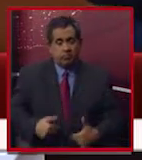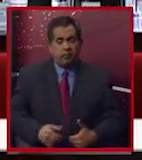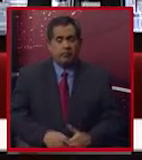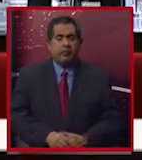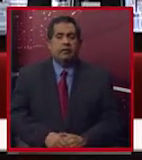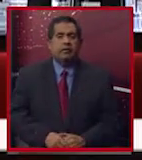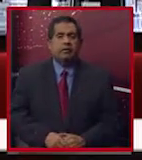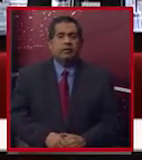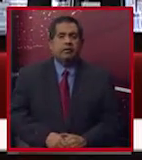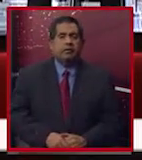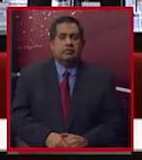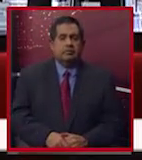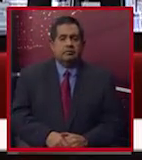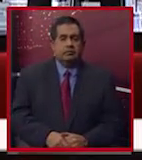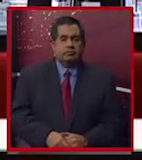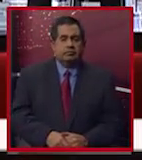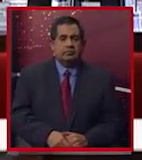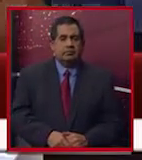derechos humanos.